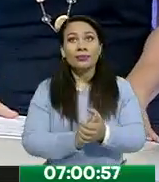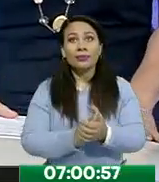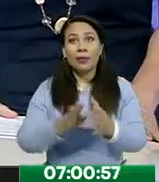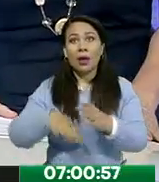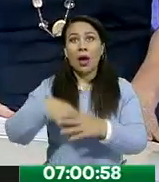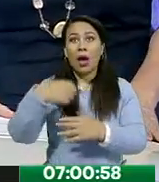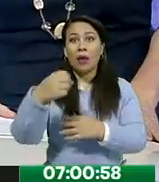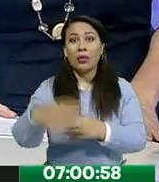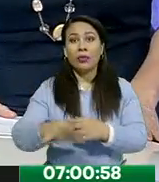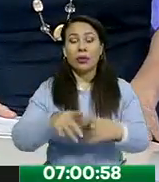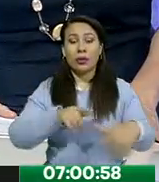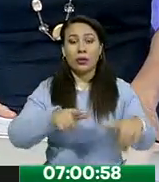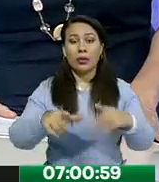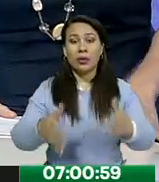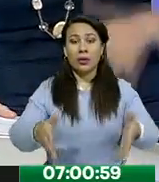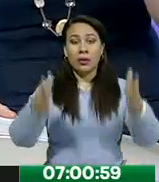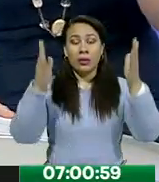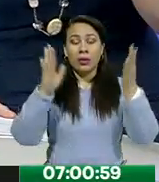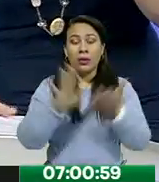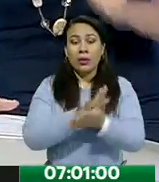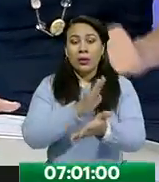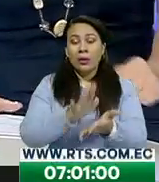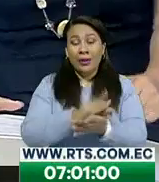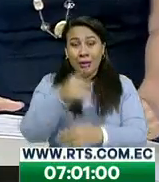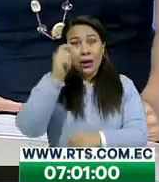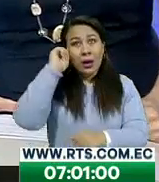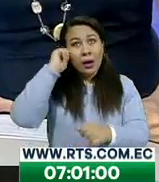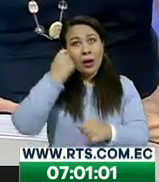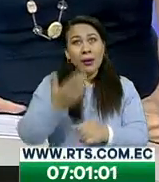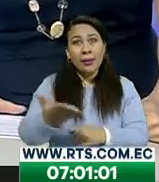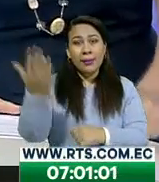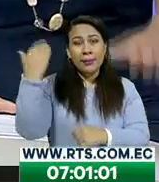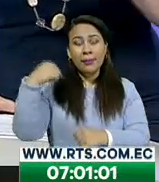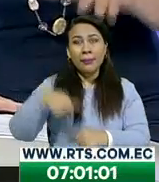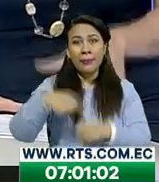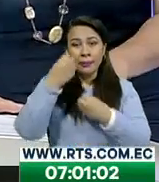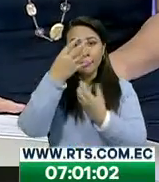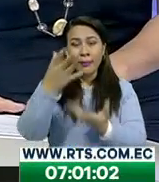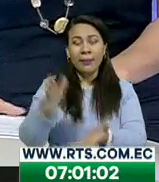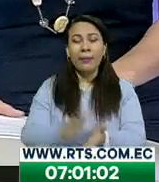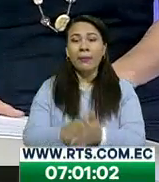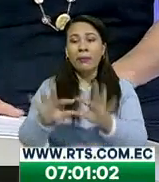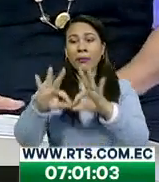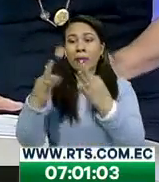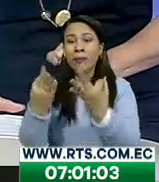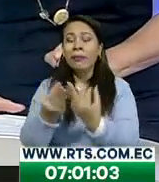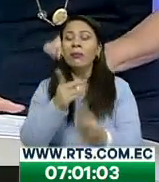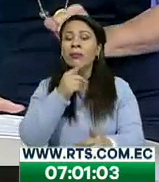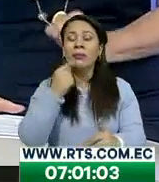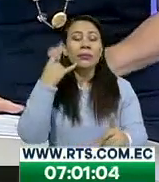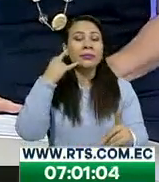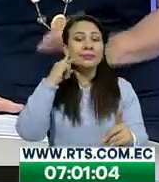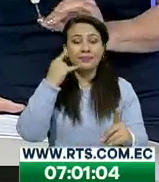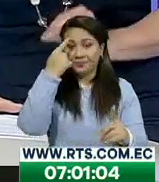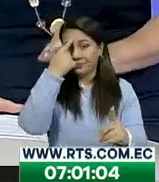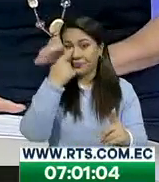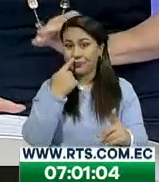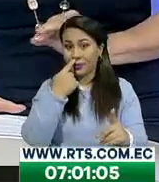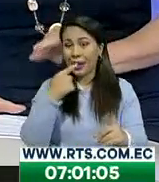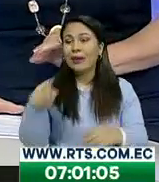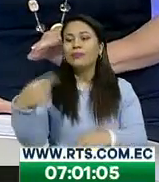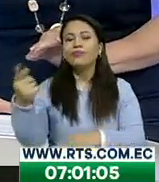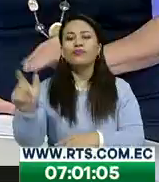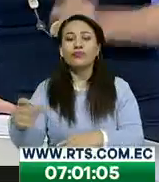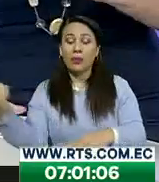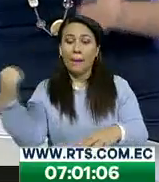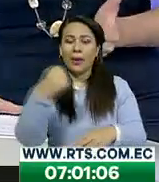un establecimiento educativo. Recuerdan el caso, lo presentamos aquí. La familia de la acusada dice que actuó en defensa